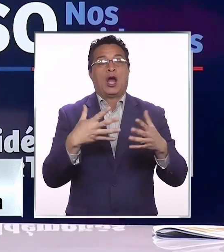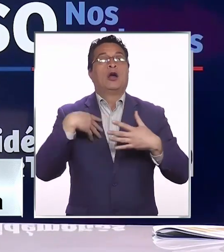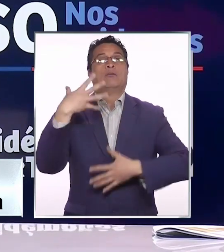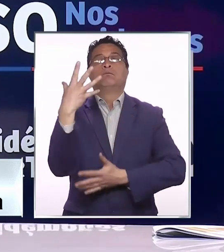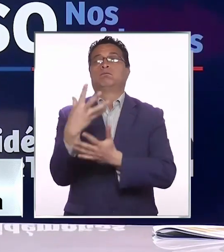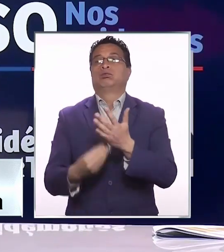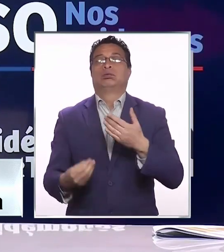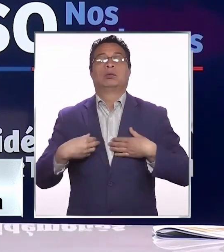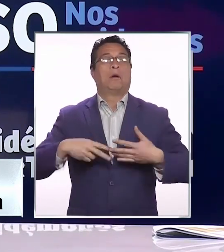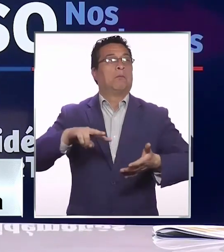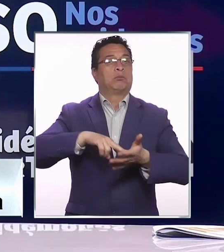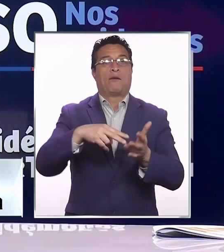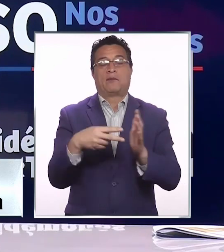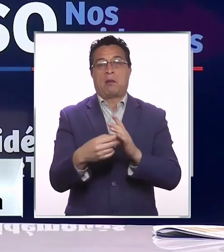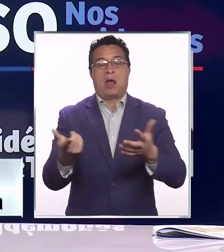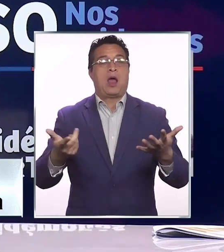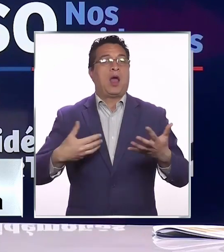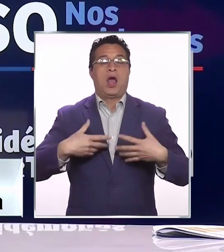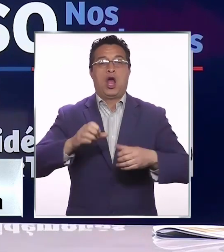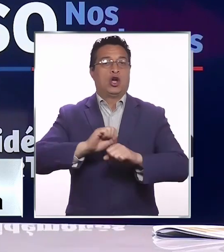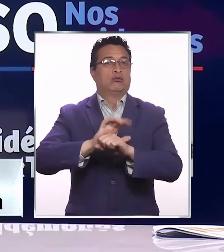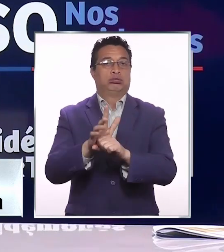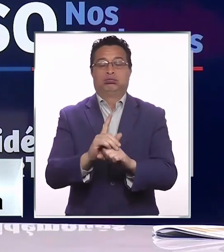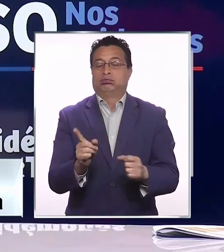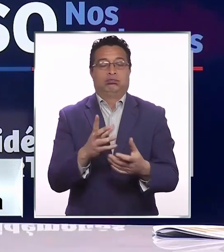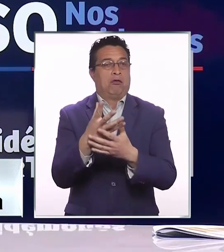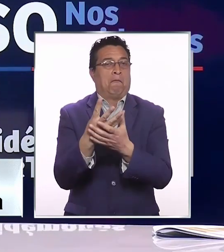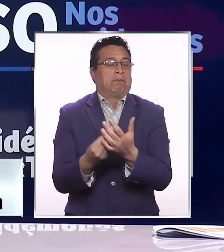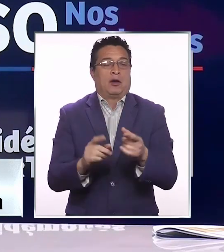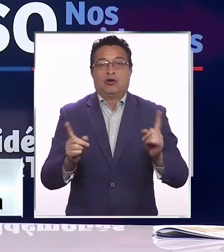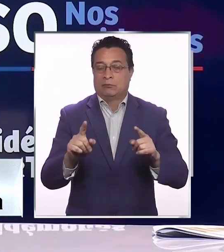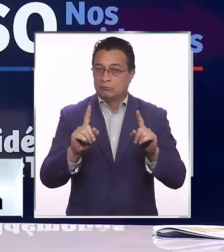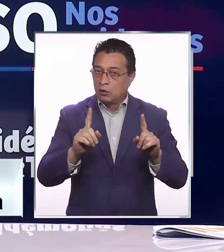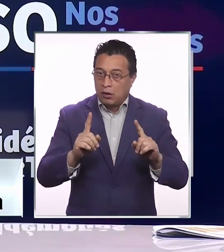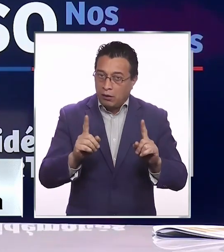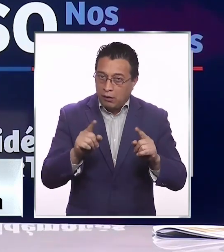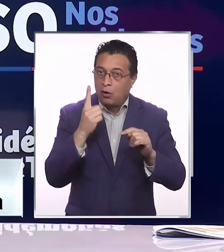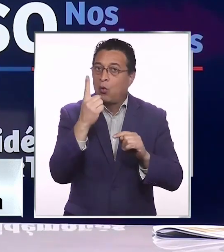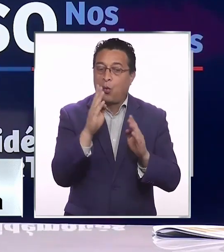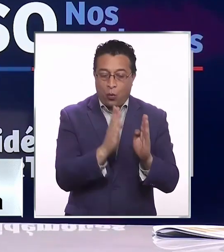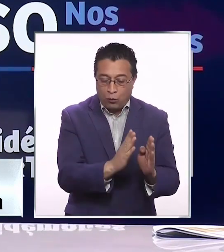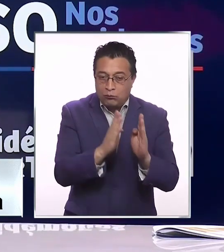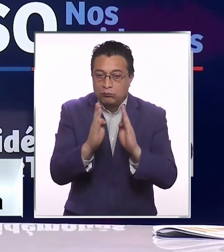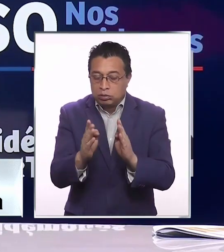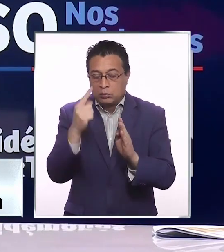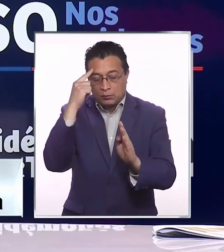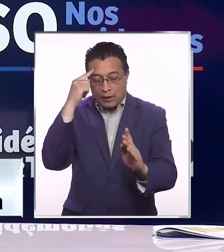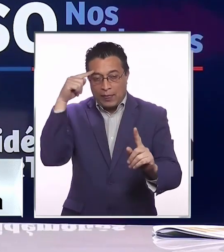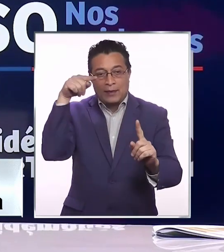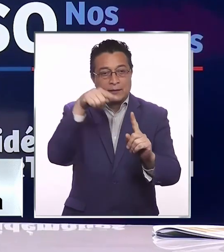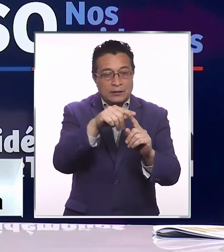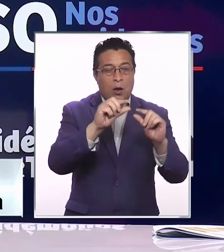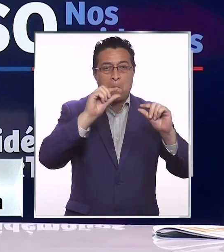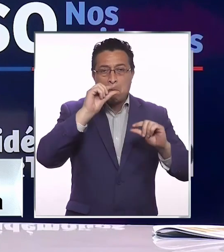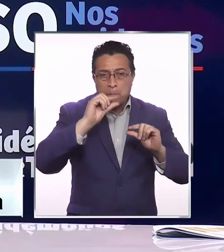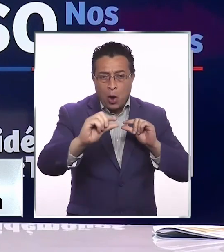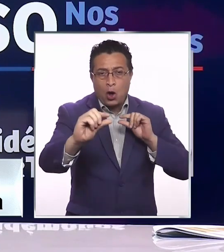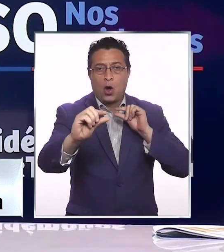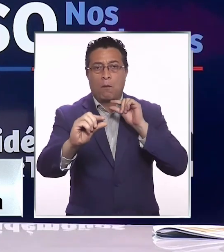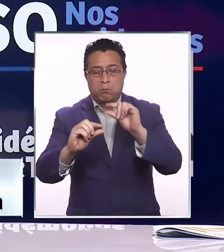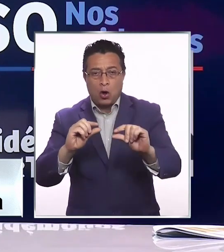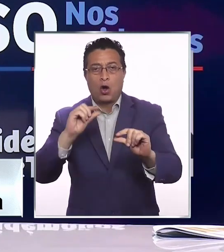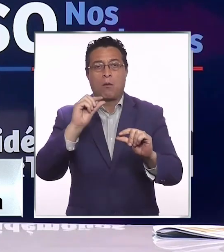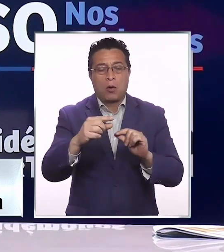hemos superado la epidemia, sino solo una medida en la dirección de ir